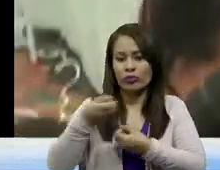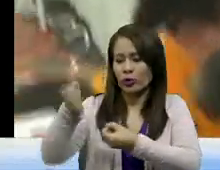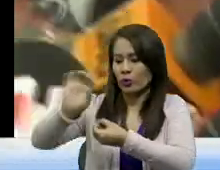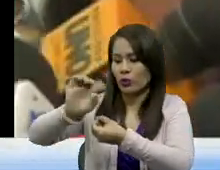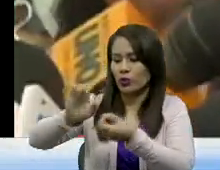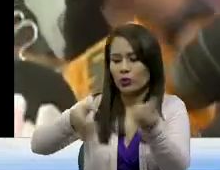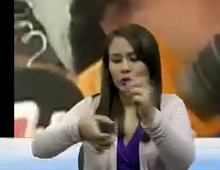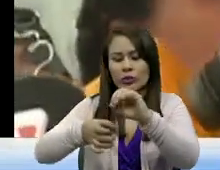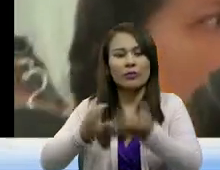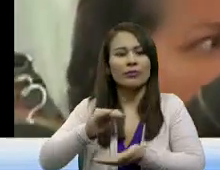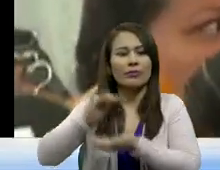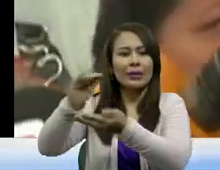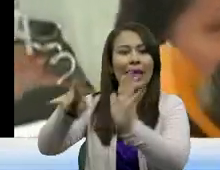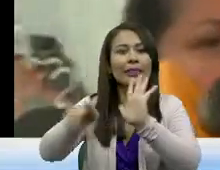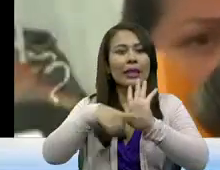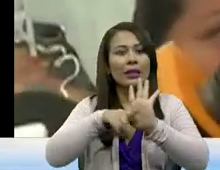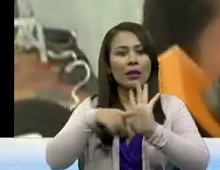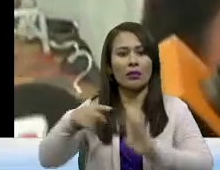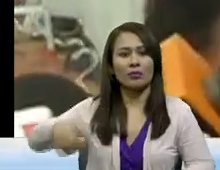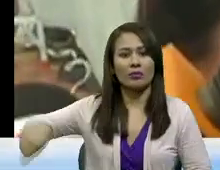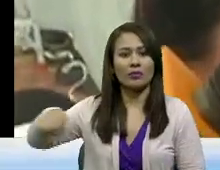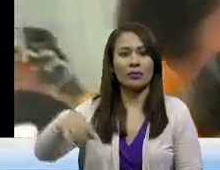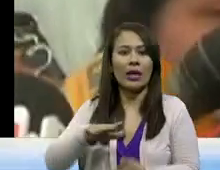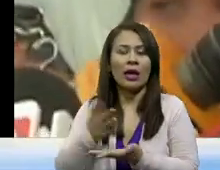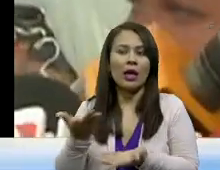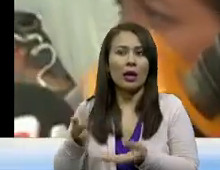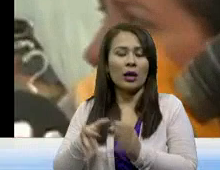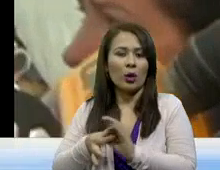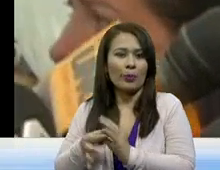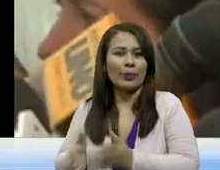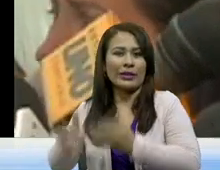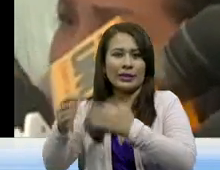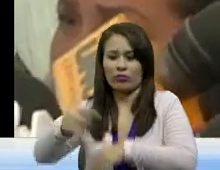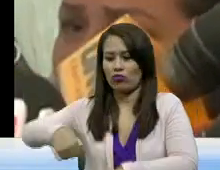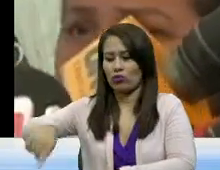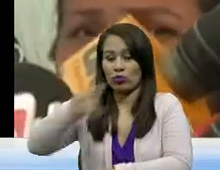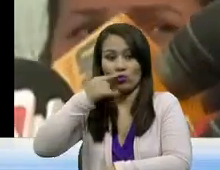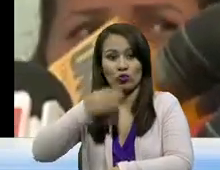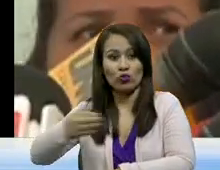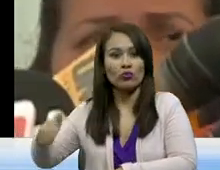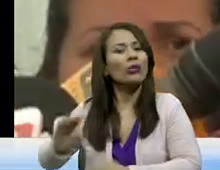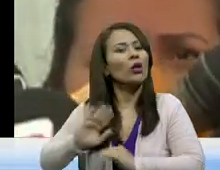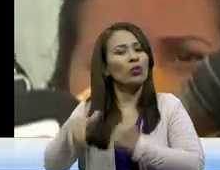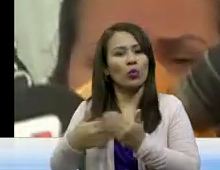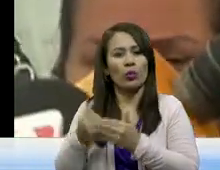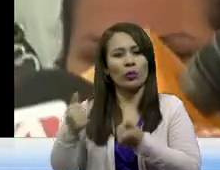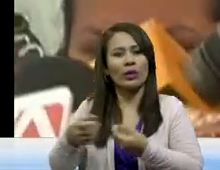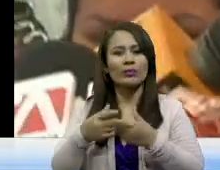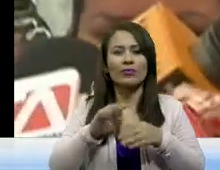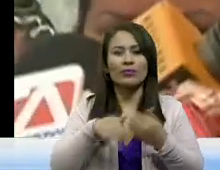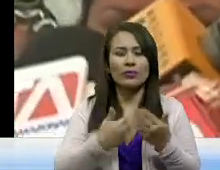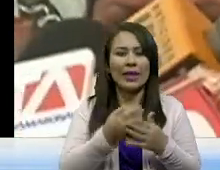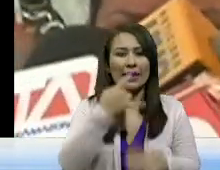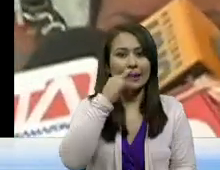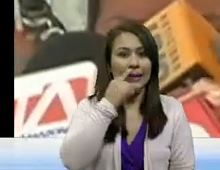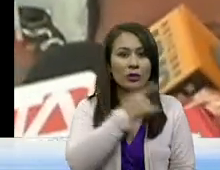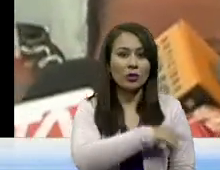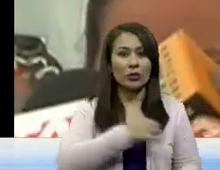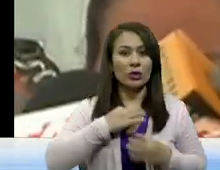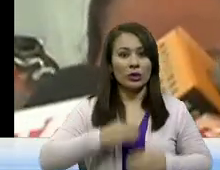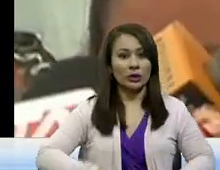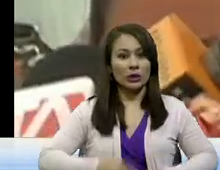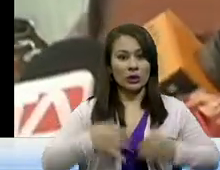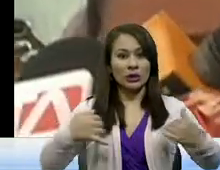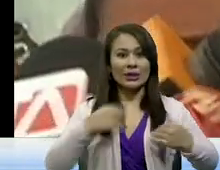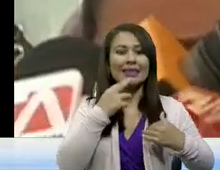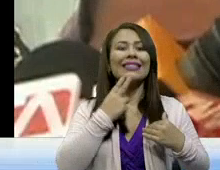están entregados y son negativos. Los estudios que seguimos haciendo, que son a materia de cultivo y de los tejidos de necropsia, eso